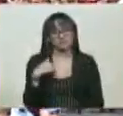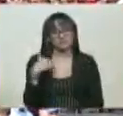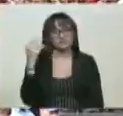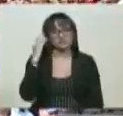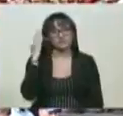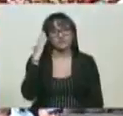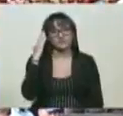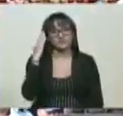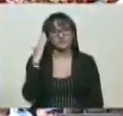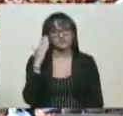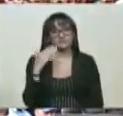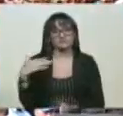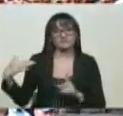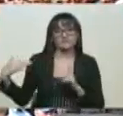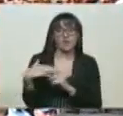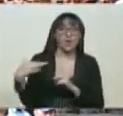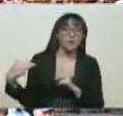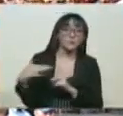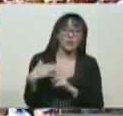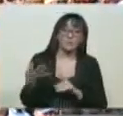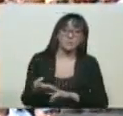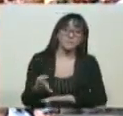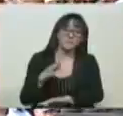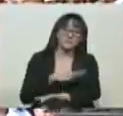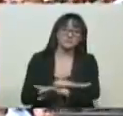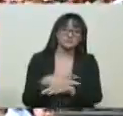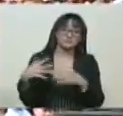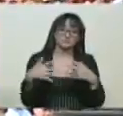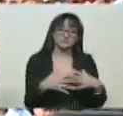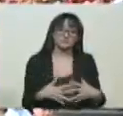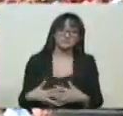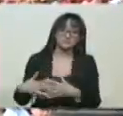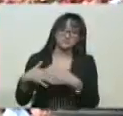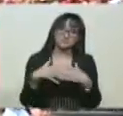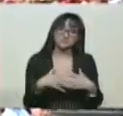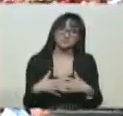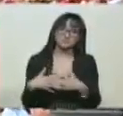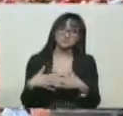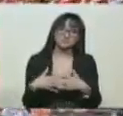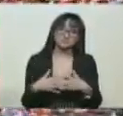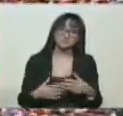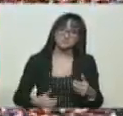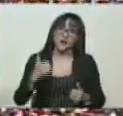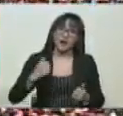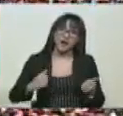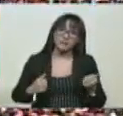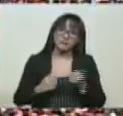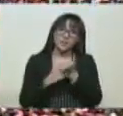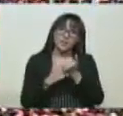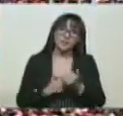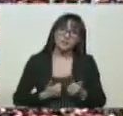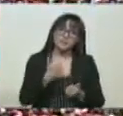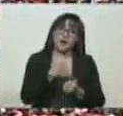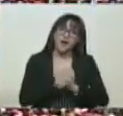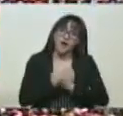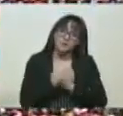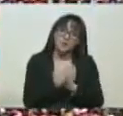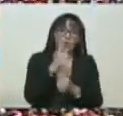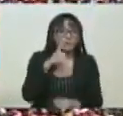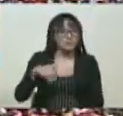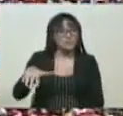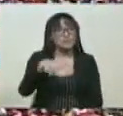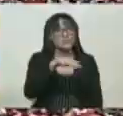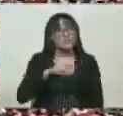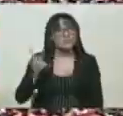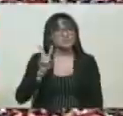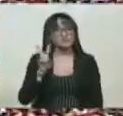que mientras más ataques recibiera del imperialismo norteamericano, más apoyo, más amor me iba a dar el pueblo de Venezuela,